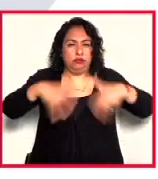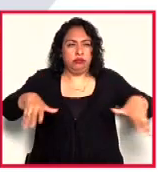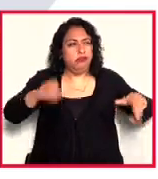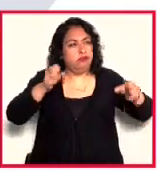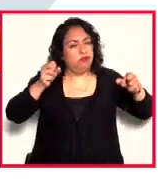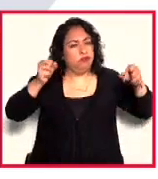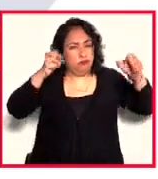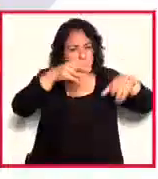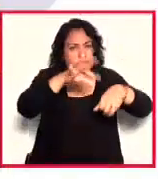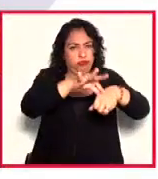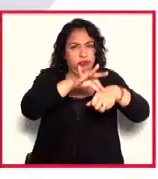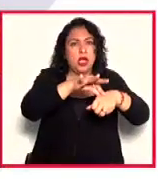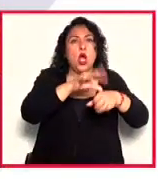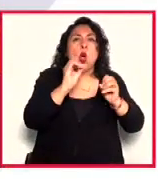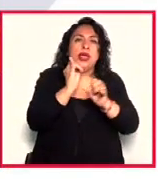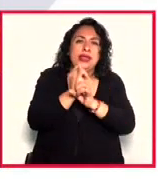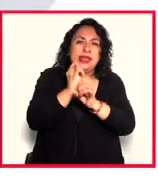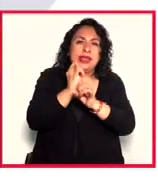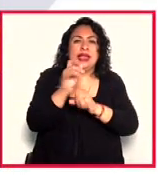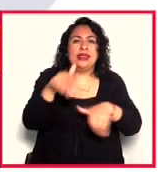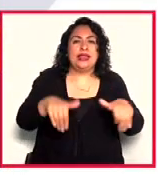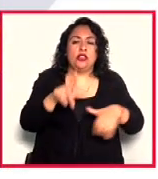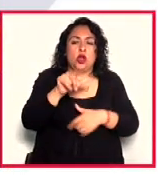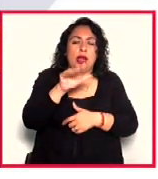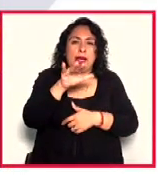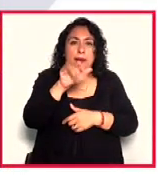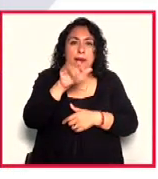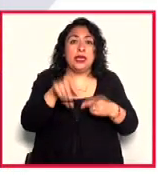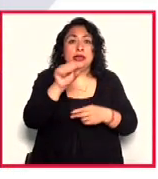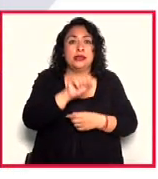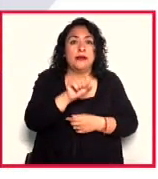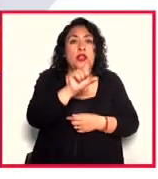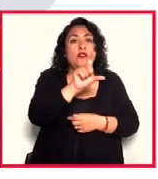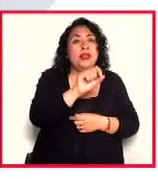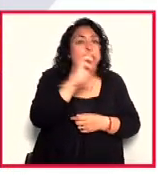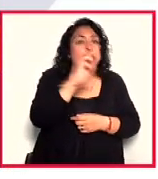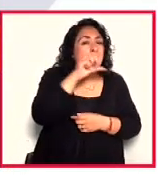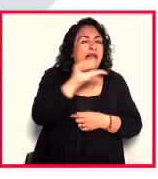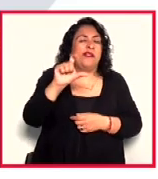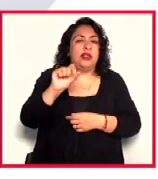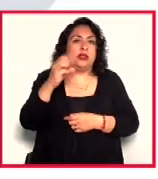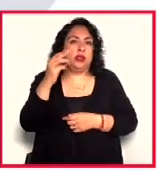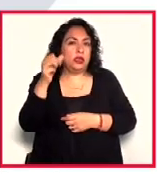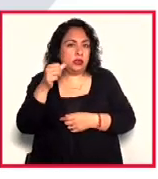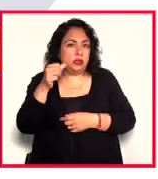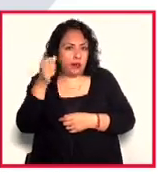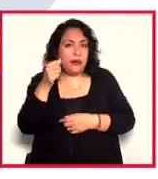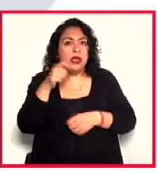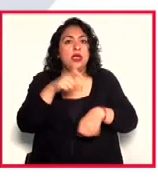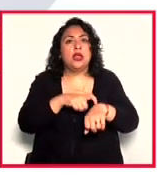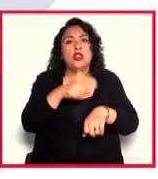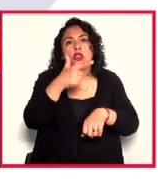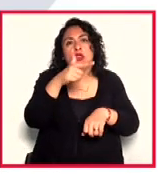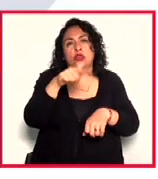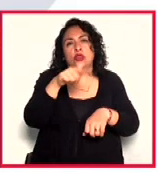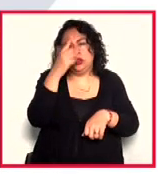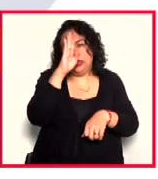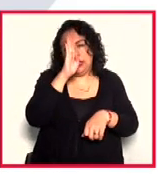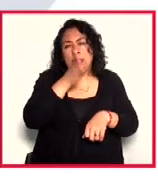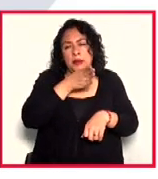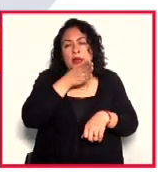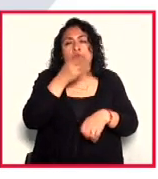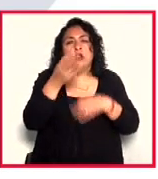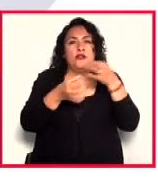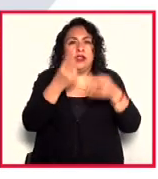en Teatro La Capilla, los sábados del 20 de marzo al 23 de abril, con función a las 12:30 horas. Noticias 22, Omar